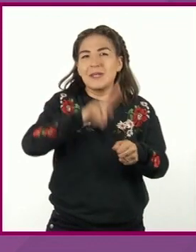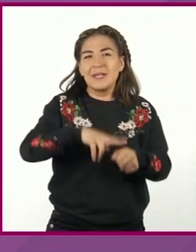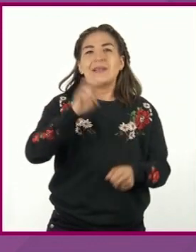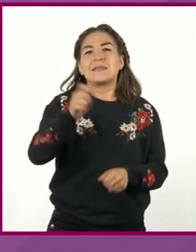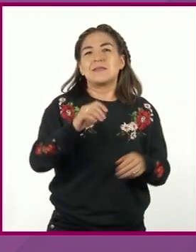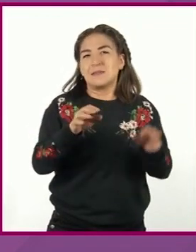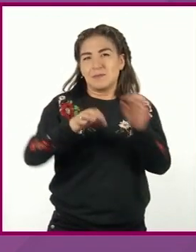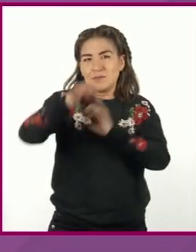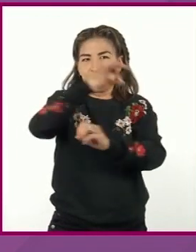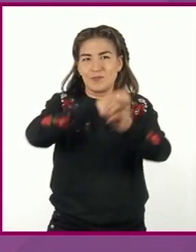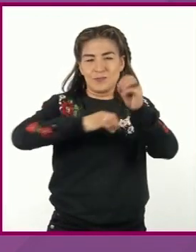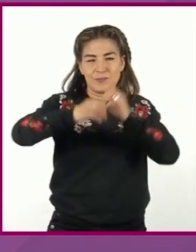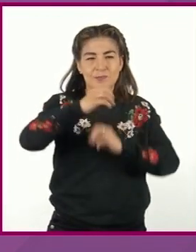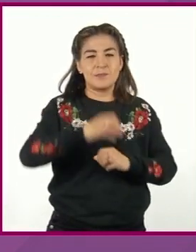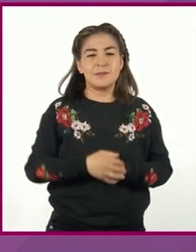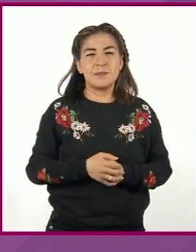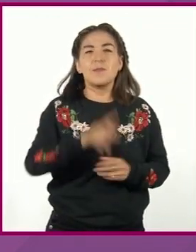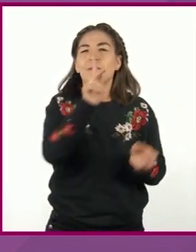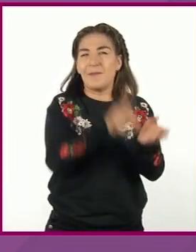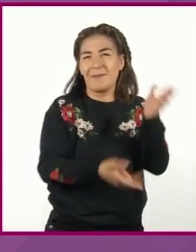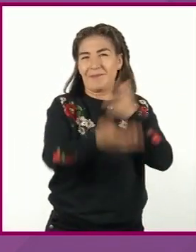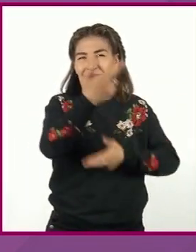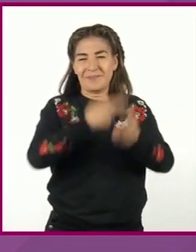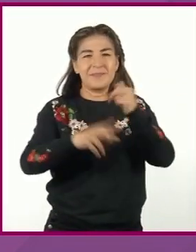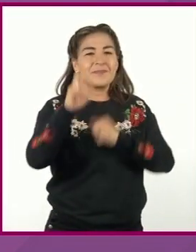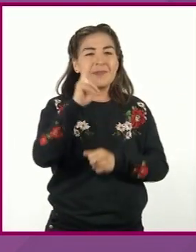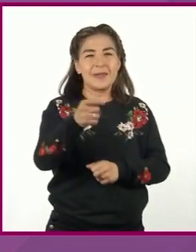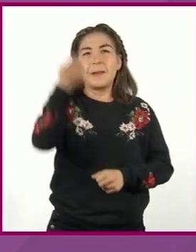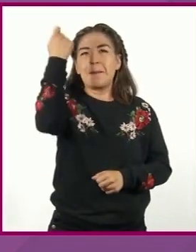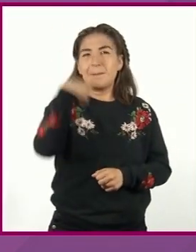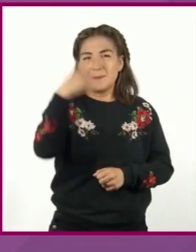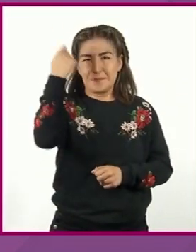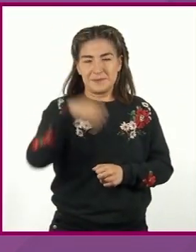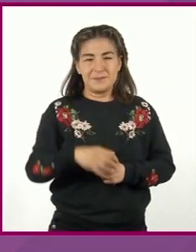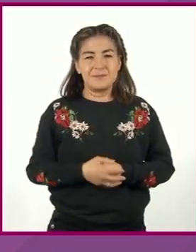protones. Regresemos al experimento con el peine.